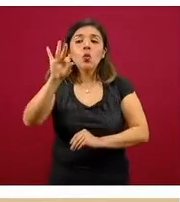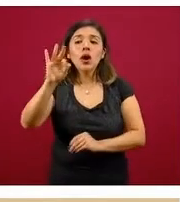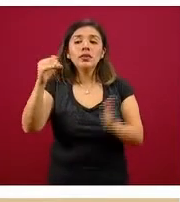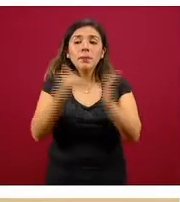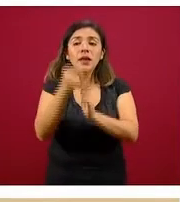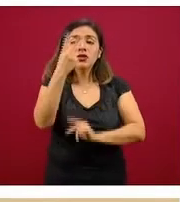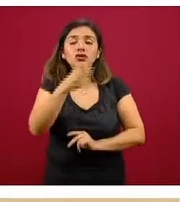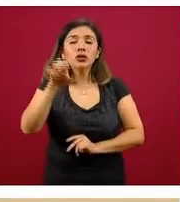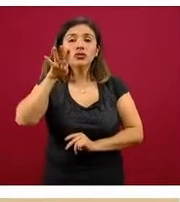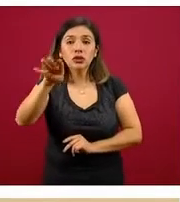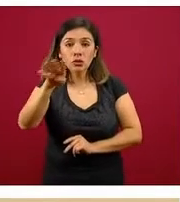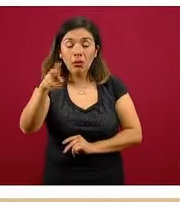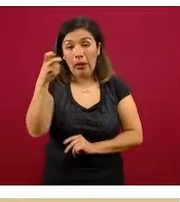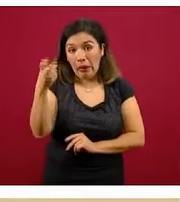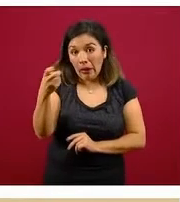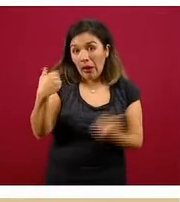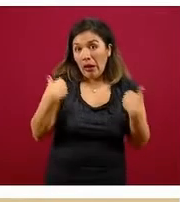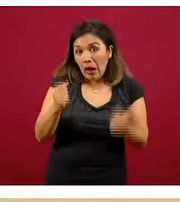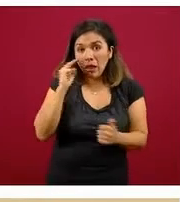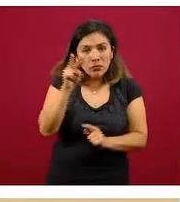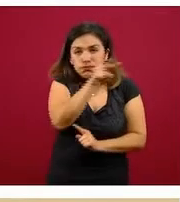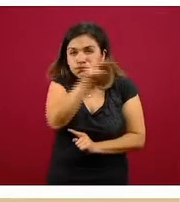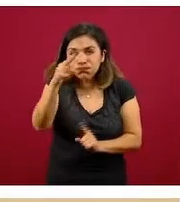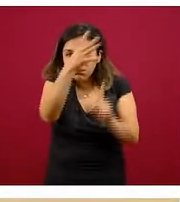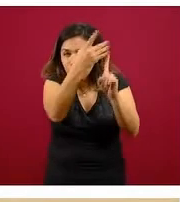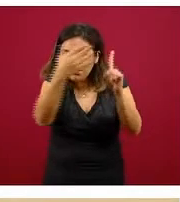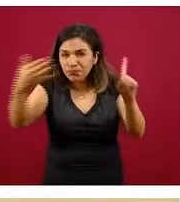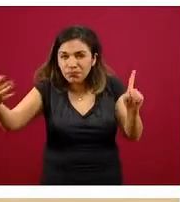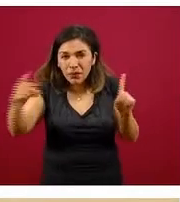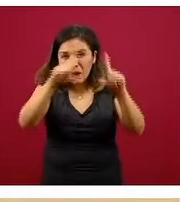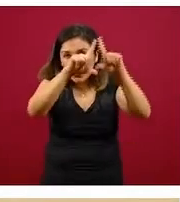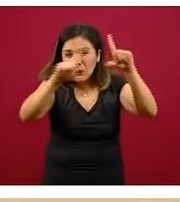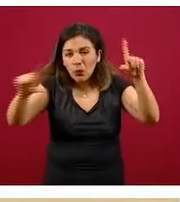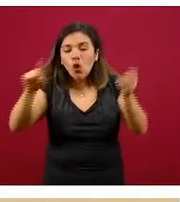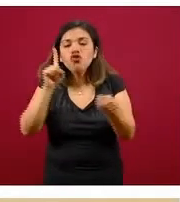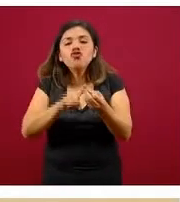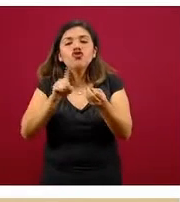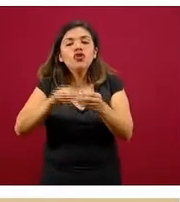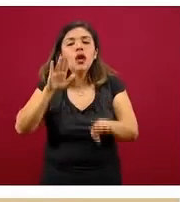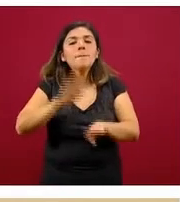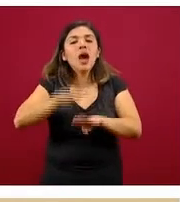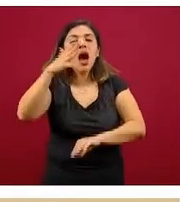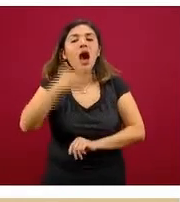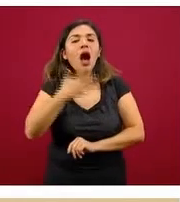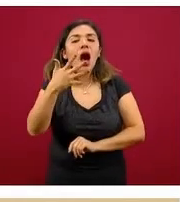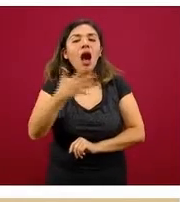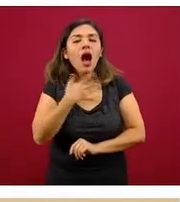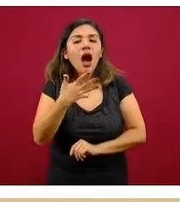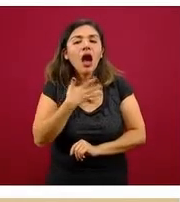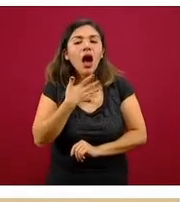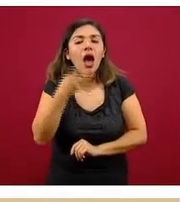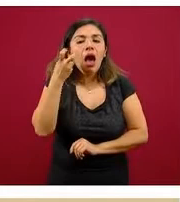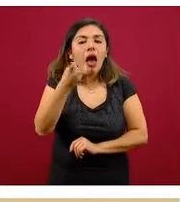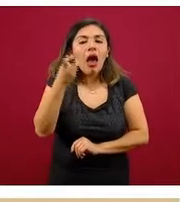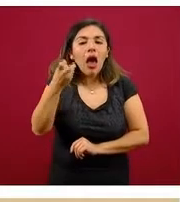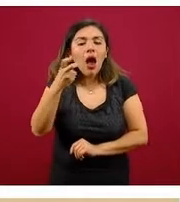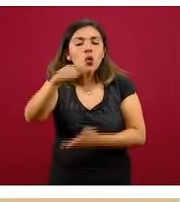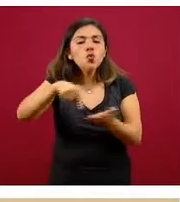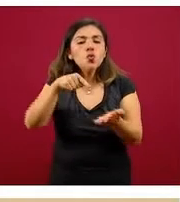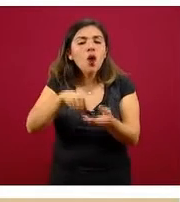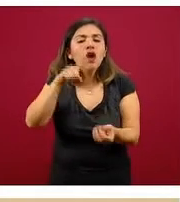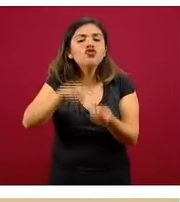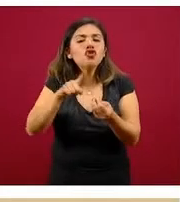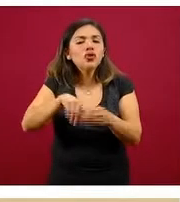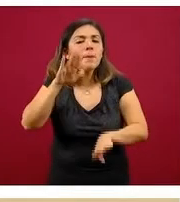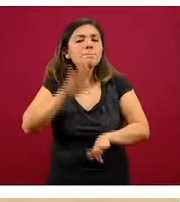40.219. Y asimismo podemos ver en la gráfica por entidad federativa dónde se encuentran precisamente concentrados